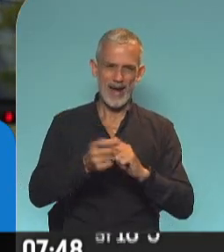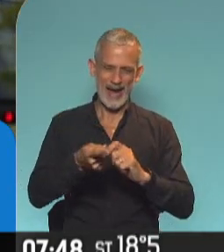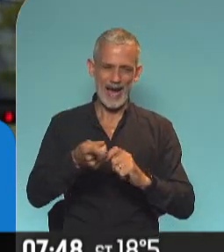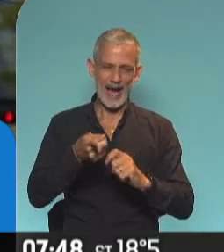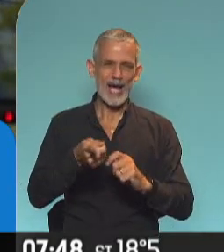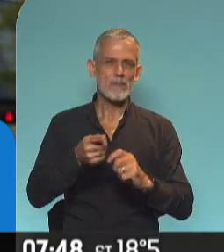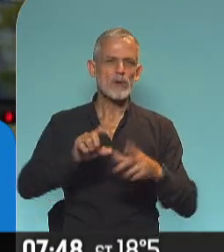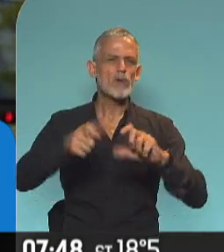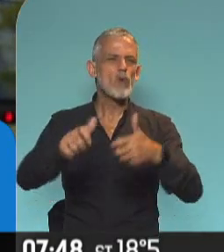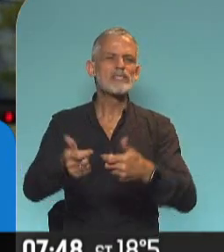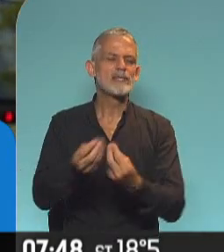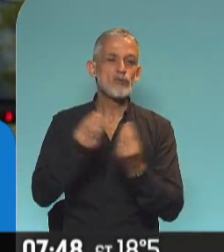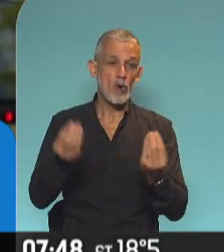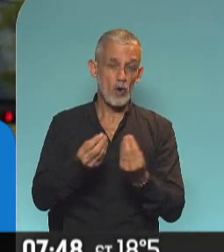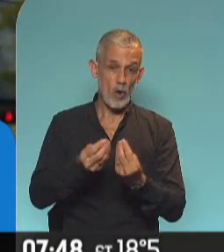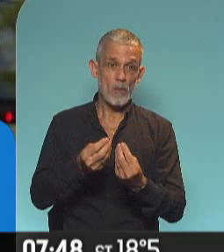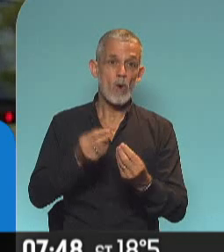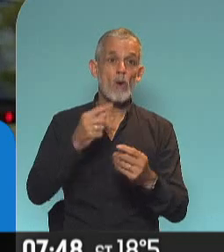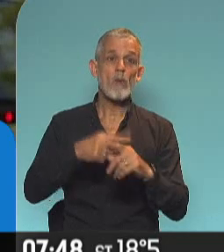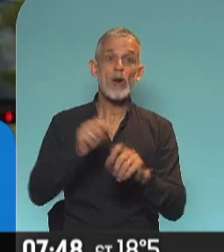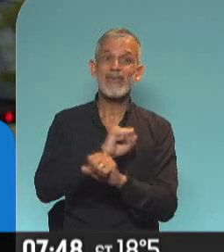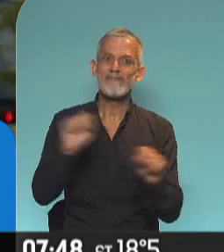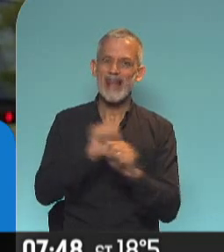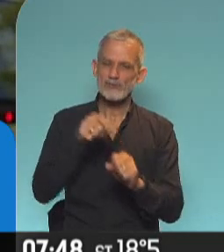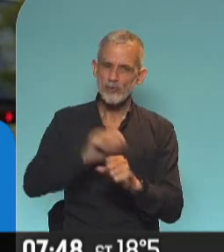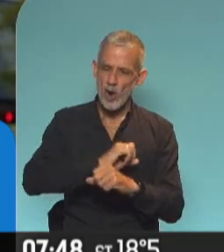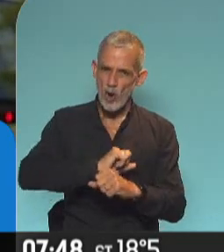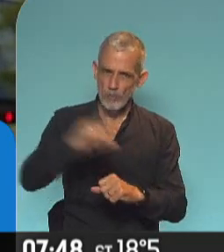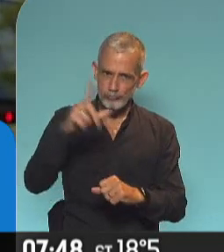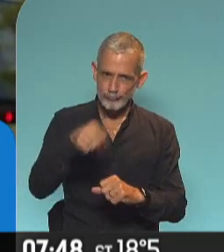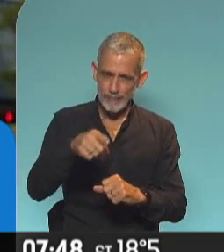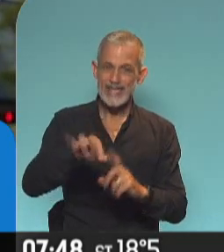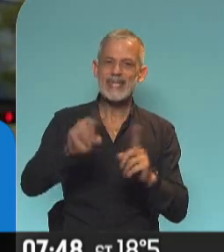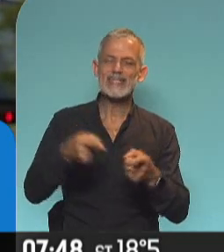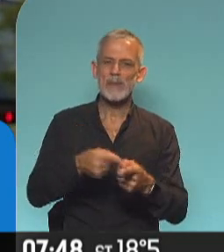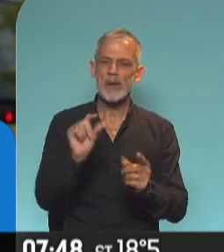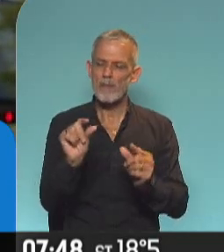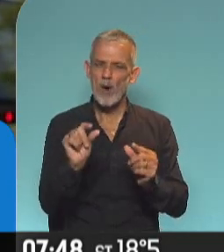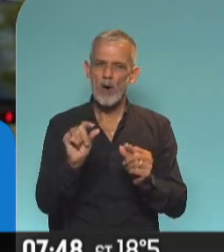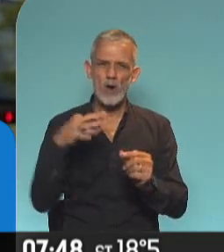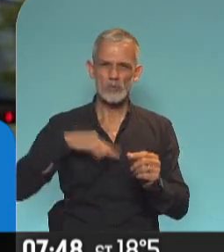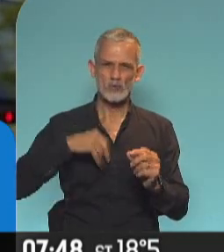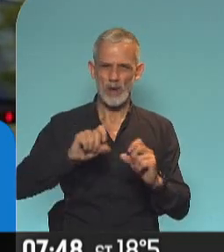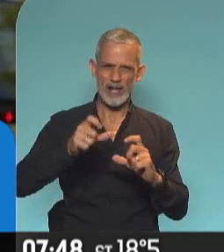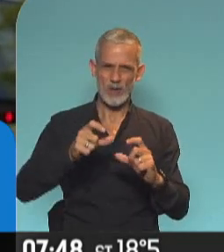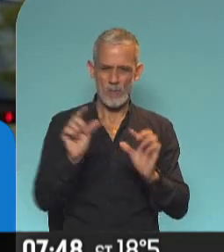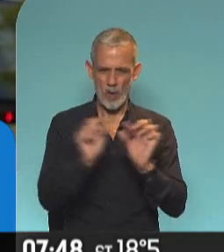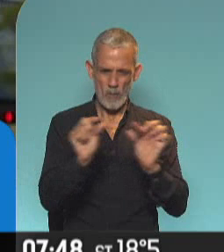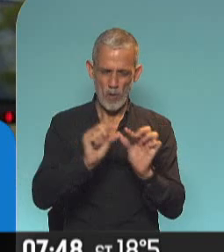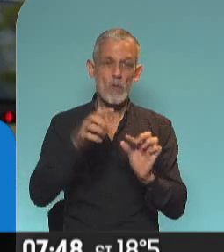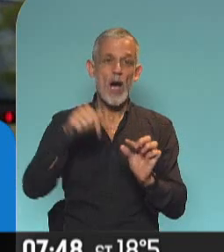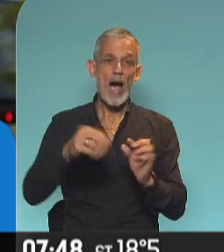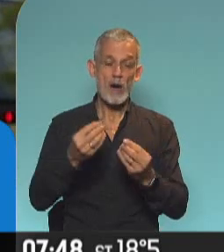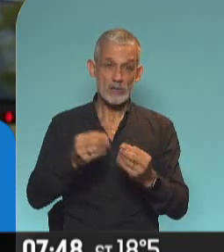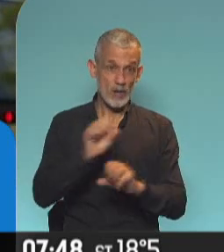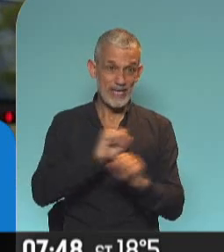había establecido ahí era que era por inflación, sobre todo el aumento, y un poco por la variación salarial. Entonces ahora lo que tiene que ver